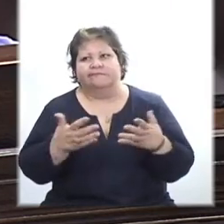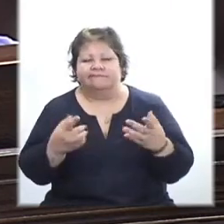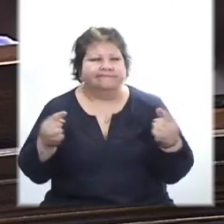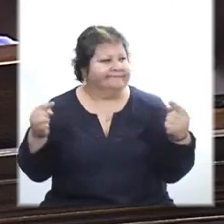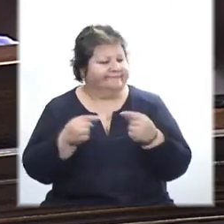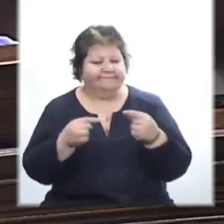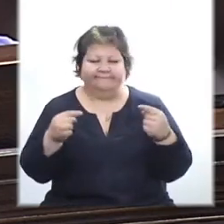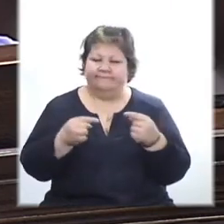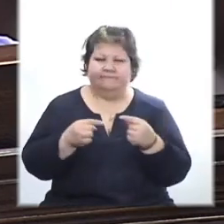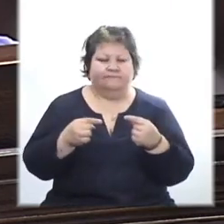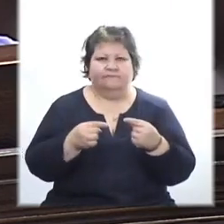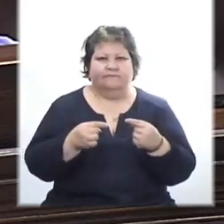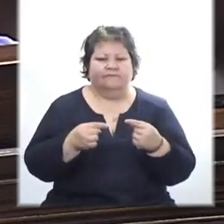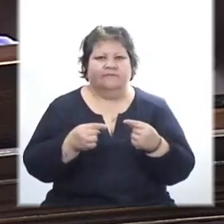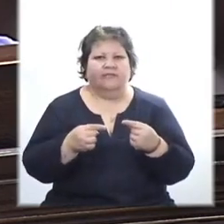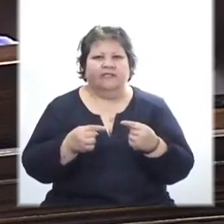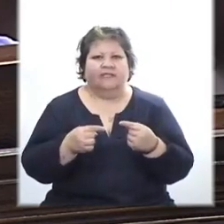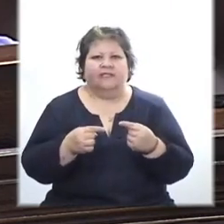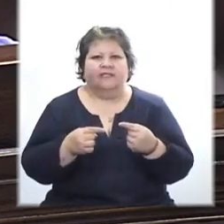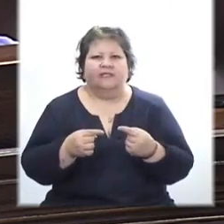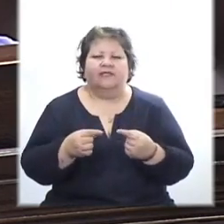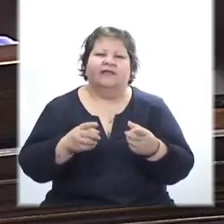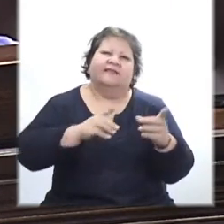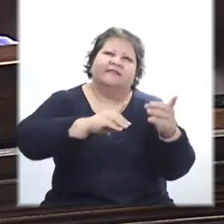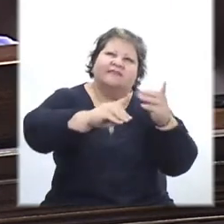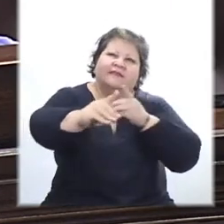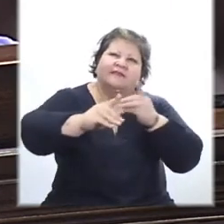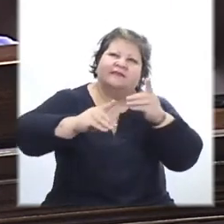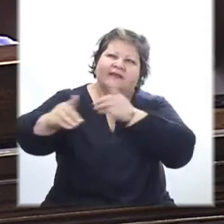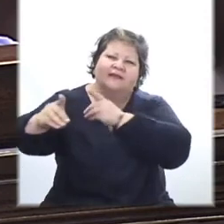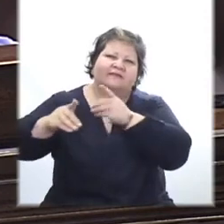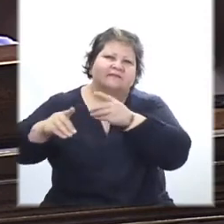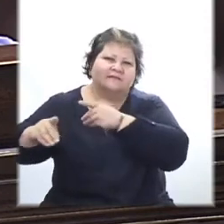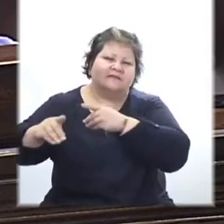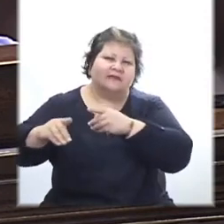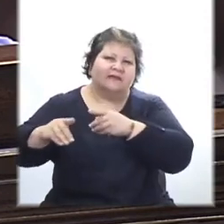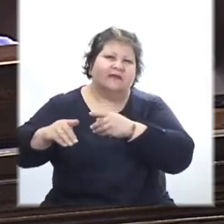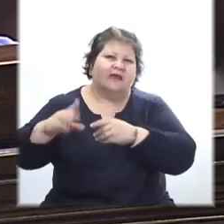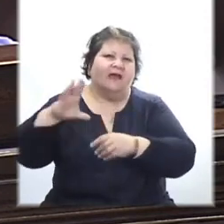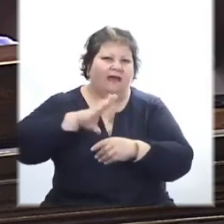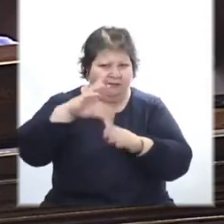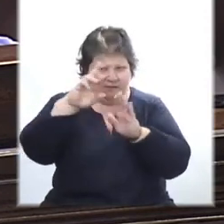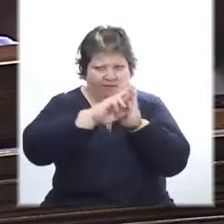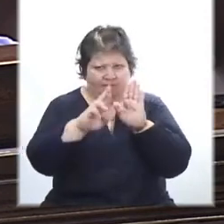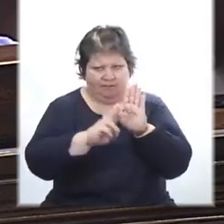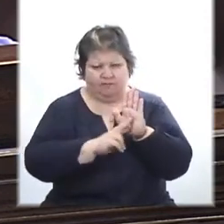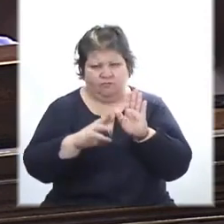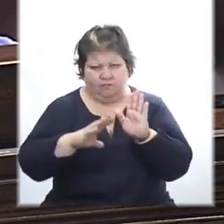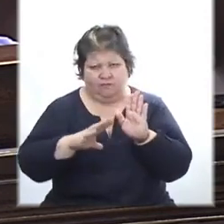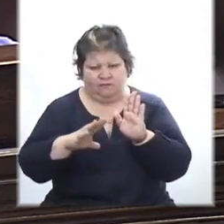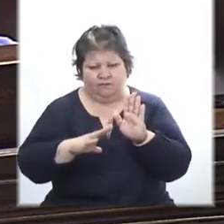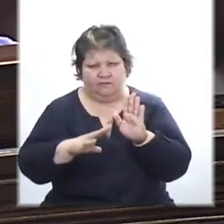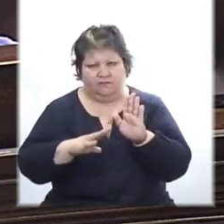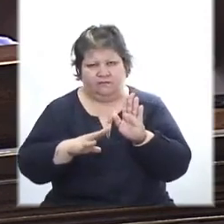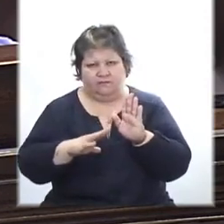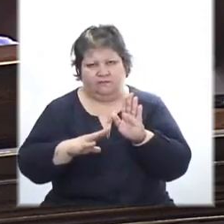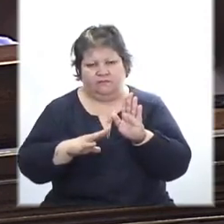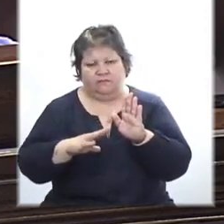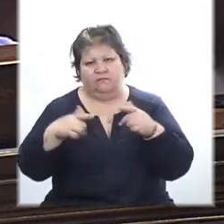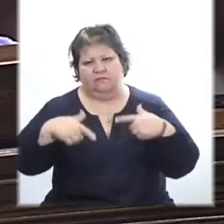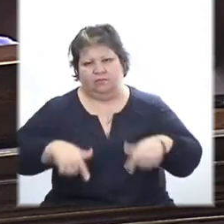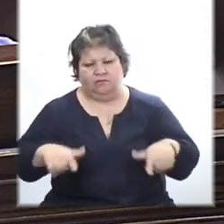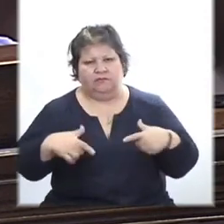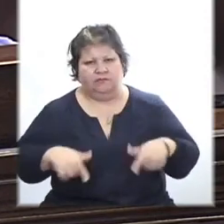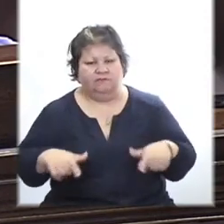contradictorias. Digamos. En la distancia a los poblados sabemos de que existe reglamentación de carácter municipal